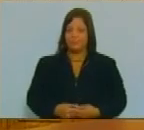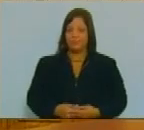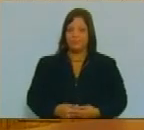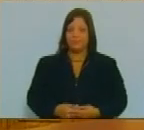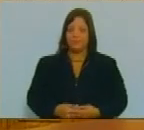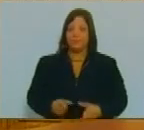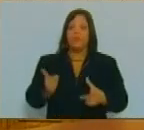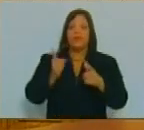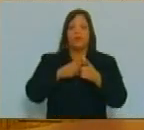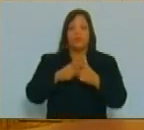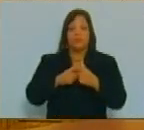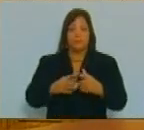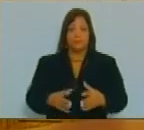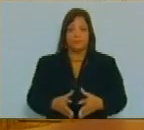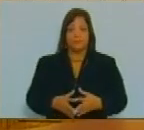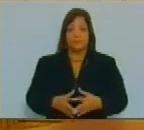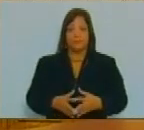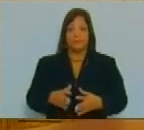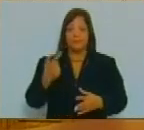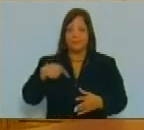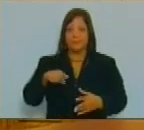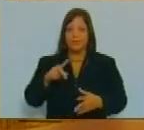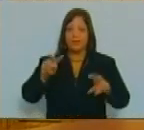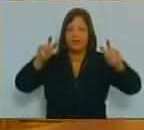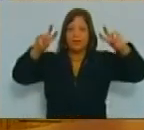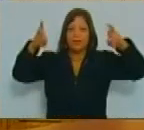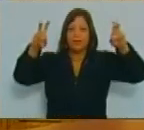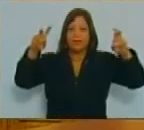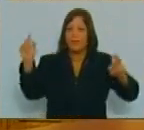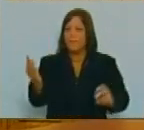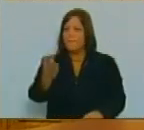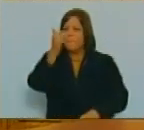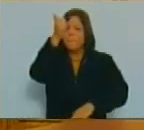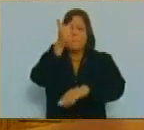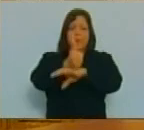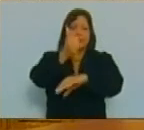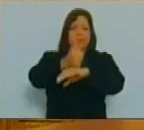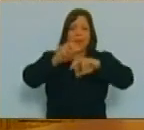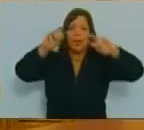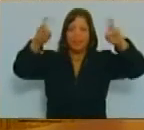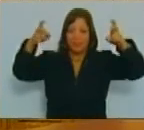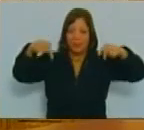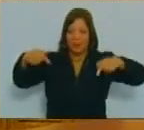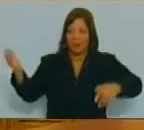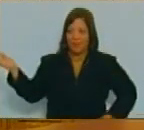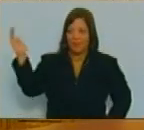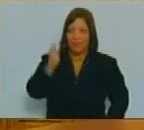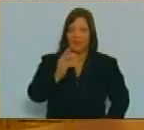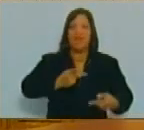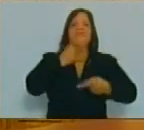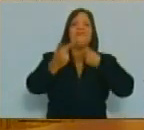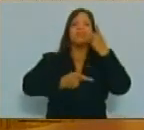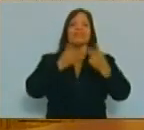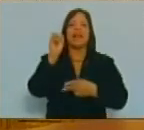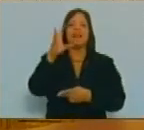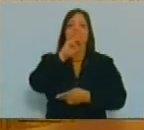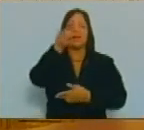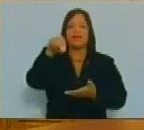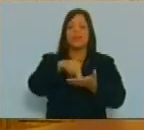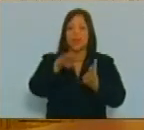por supuesto el motivo principal de esta visita a la asamblea nacional